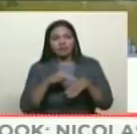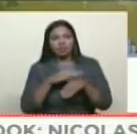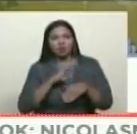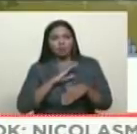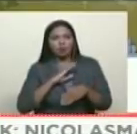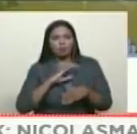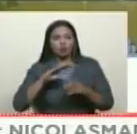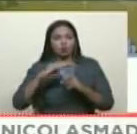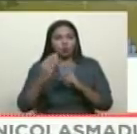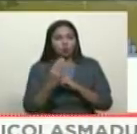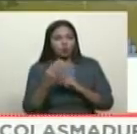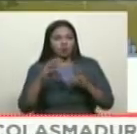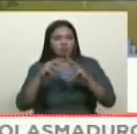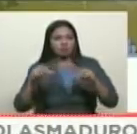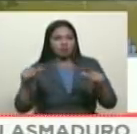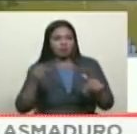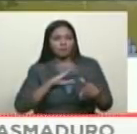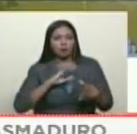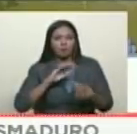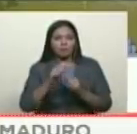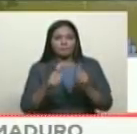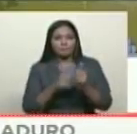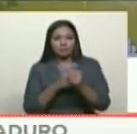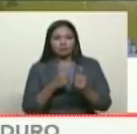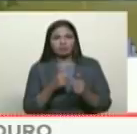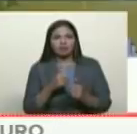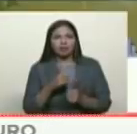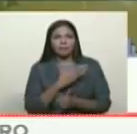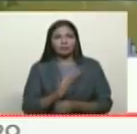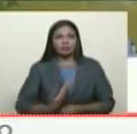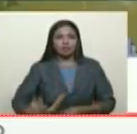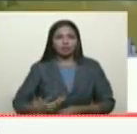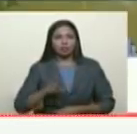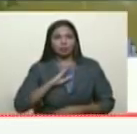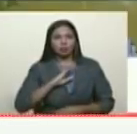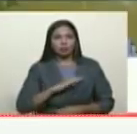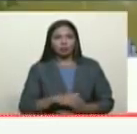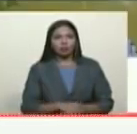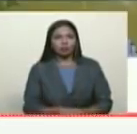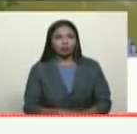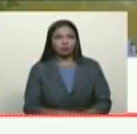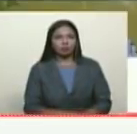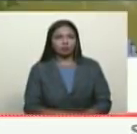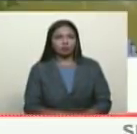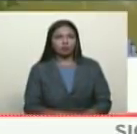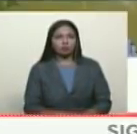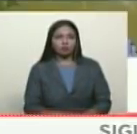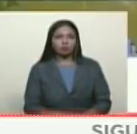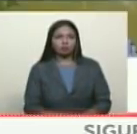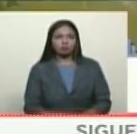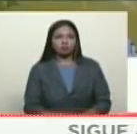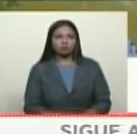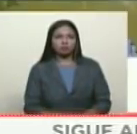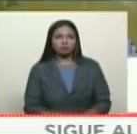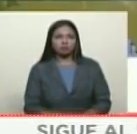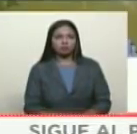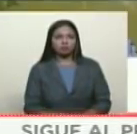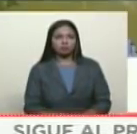Tierra, vicepresidente de Economía, compañero Tare. Todos los días hay que revisar